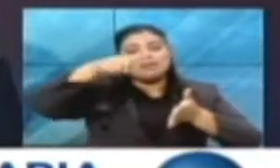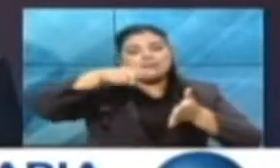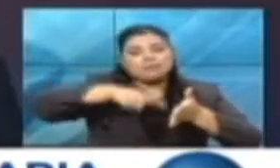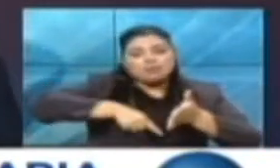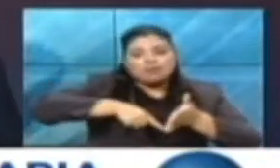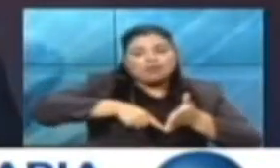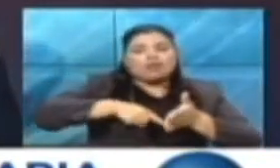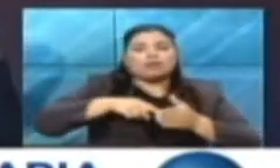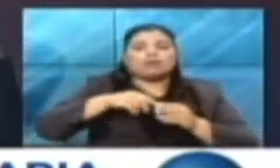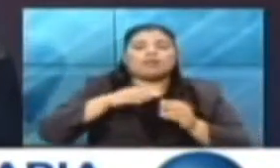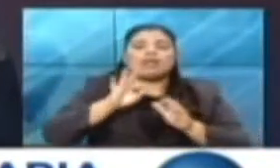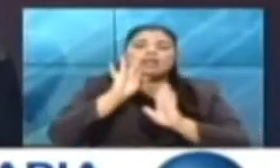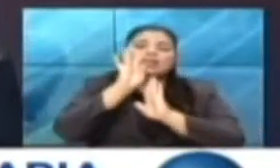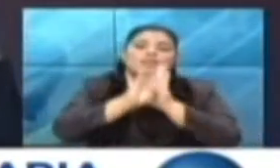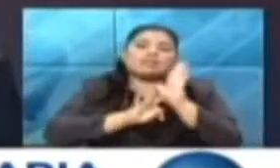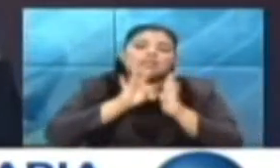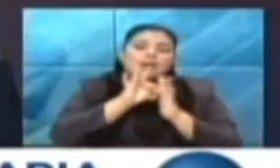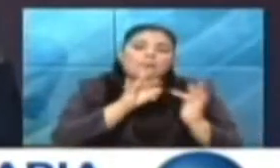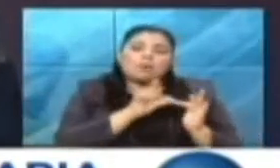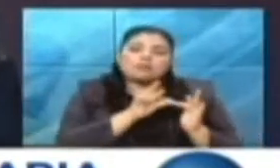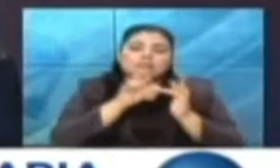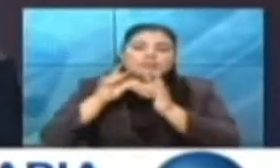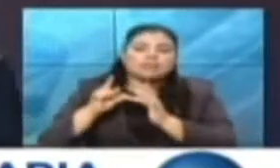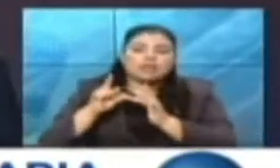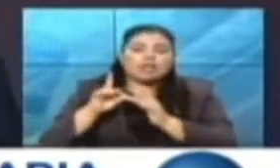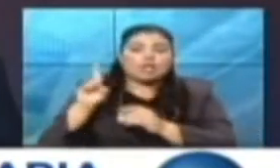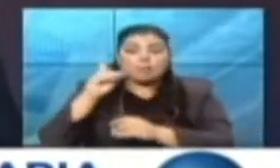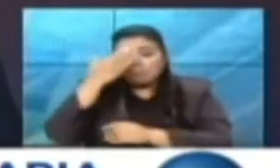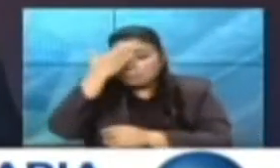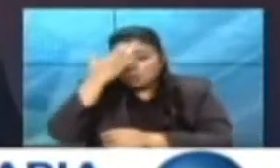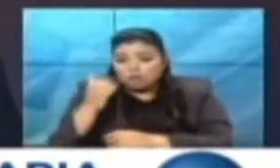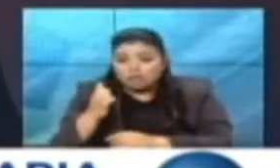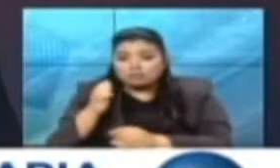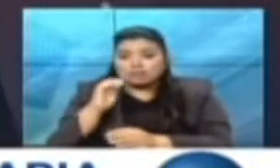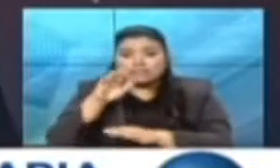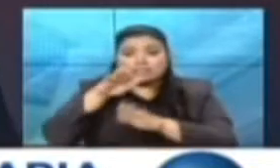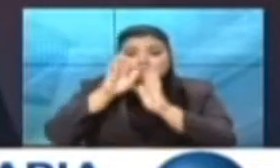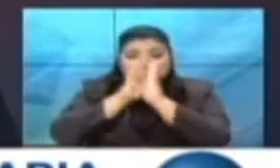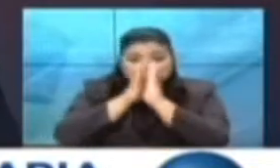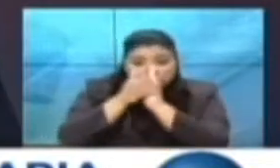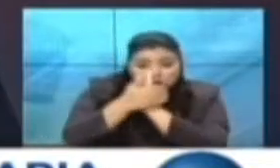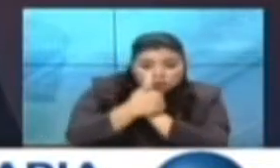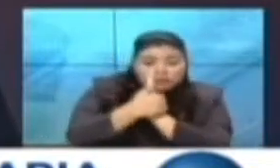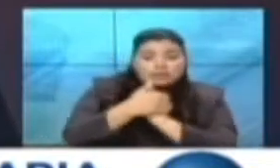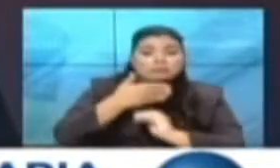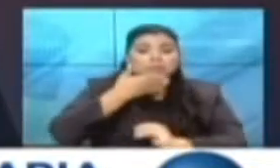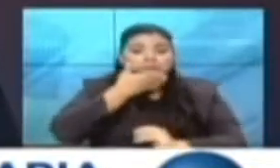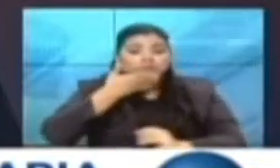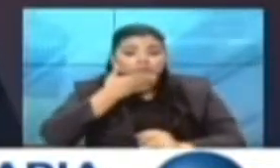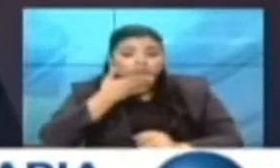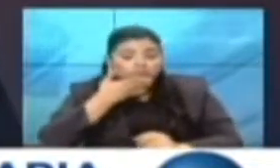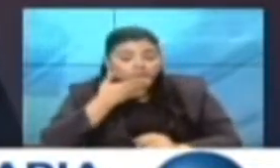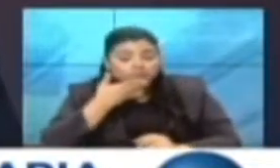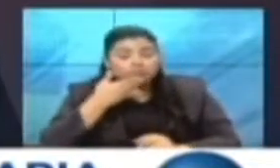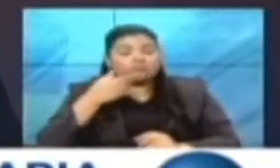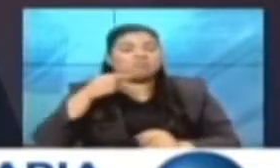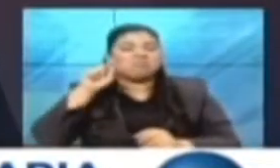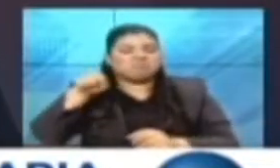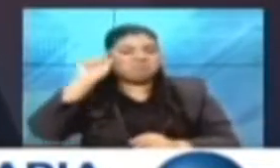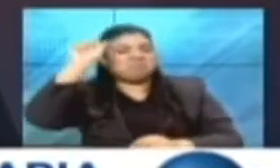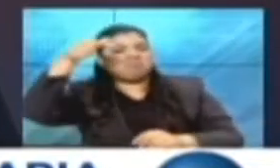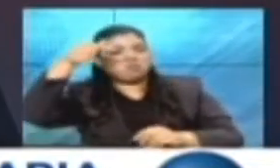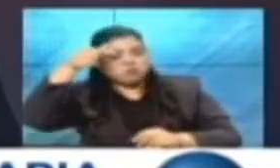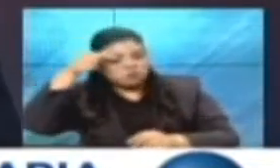fuero electoral donde se esconden bandidos disfrazados de políticos y que incluso hoy el